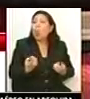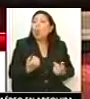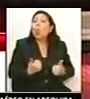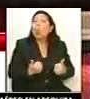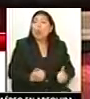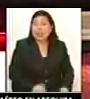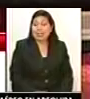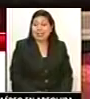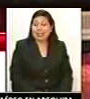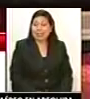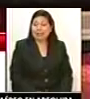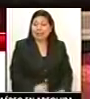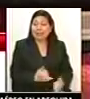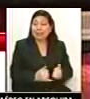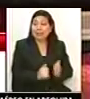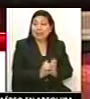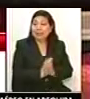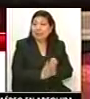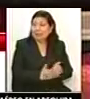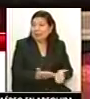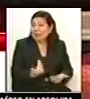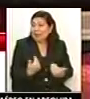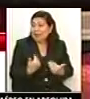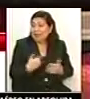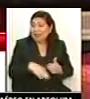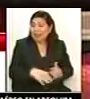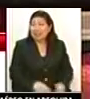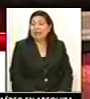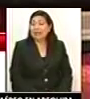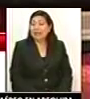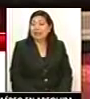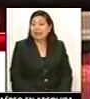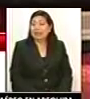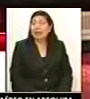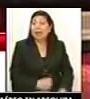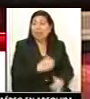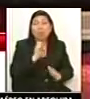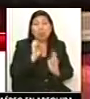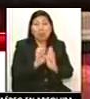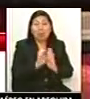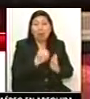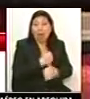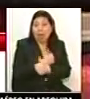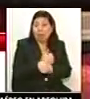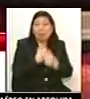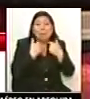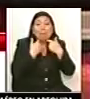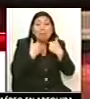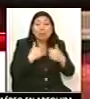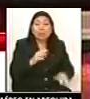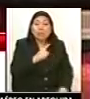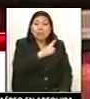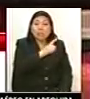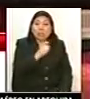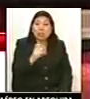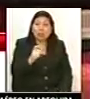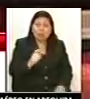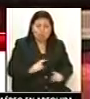la finalmente la ventaja o la desventaja al interior de nuestro país. En Ayacucho, presidente, se han perdido cientos